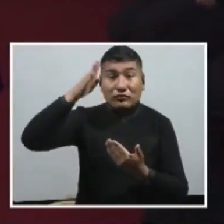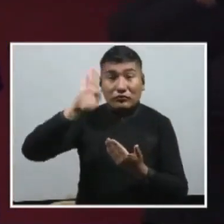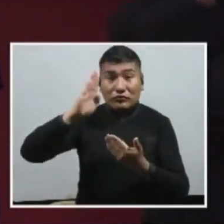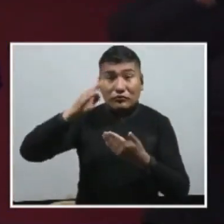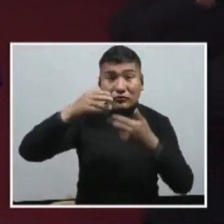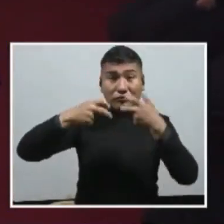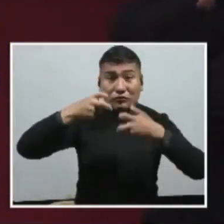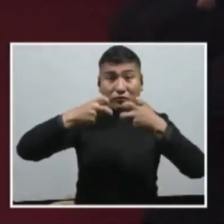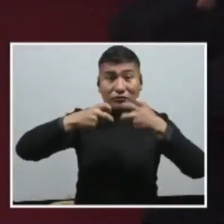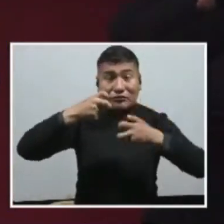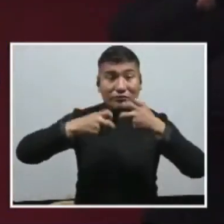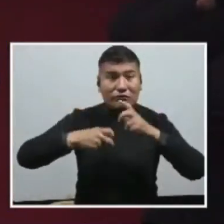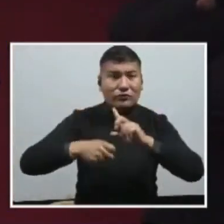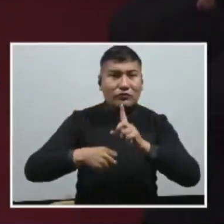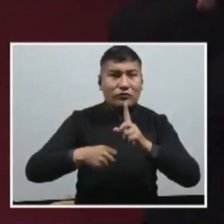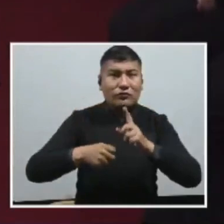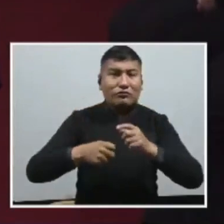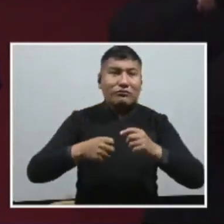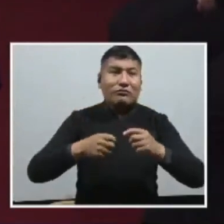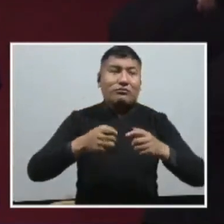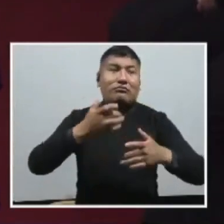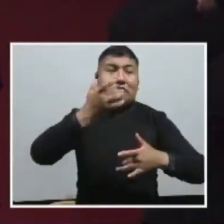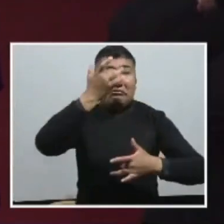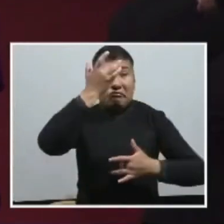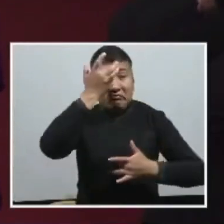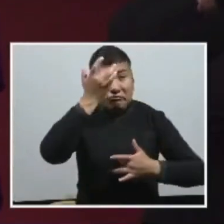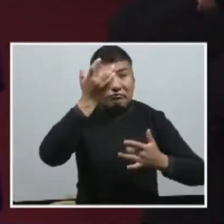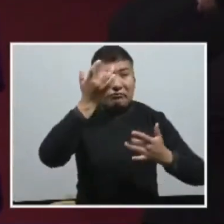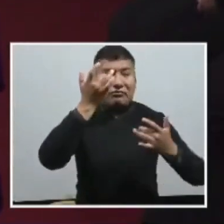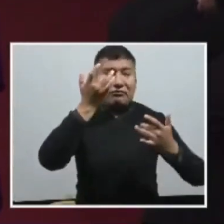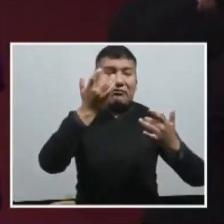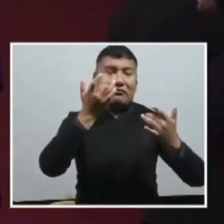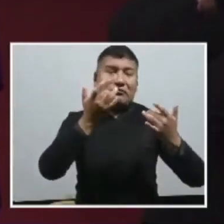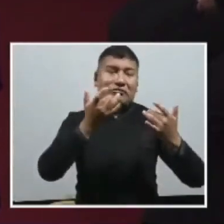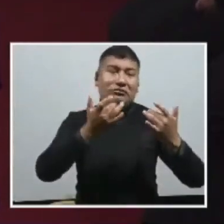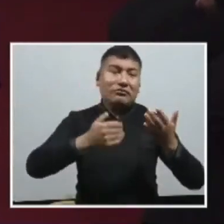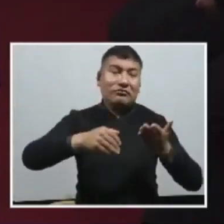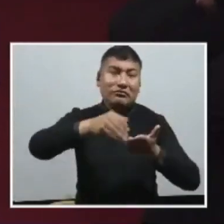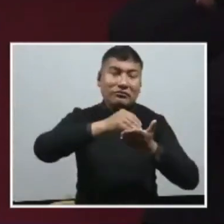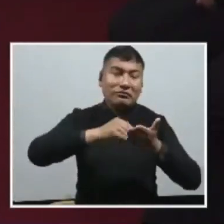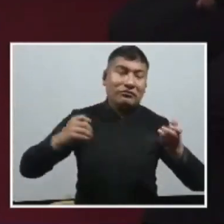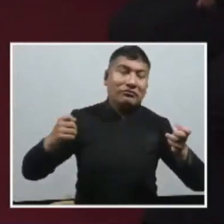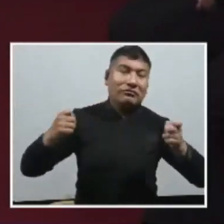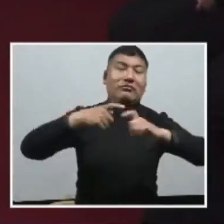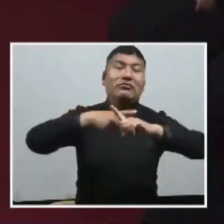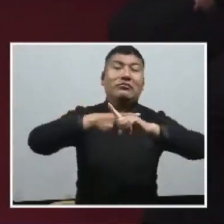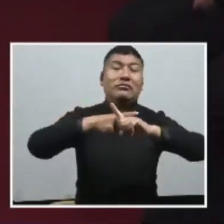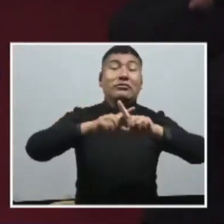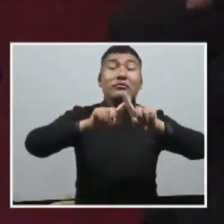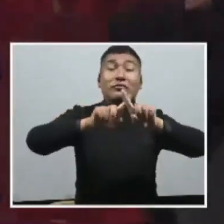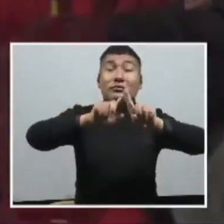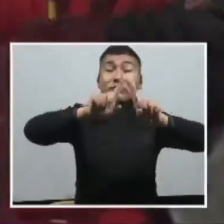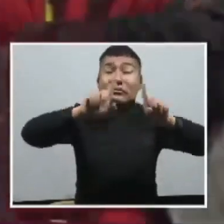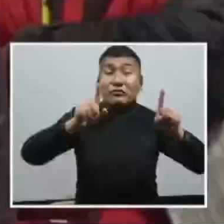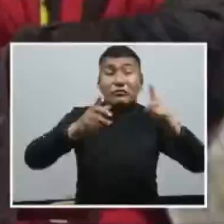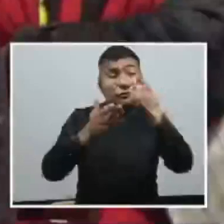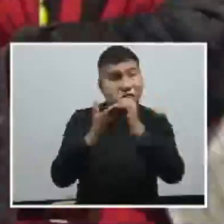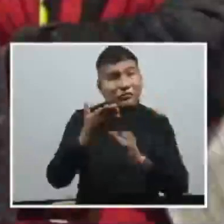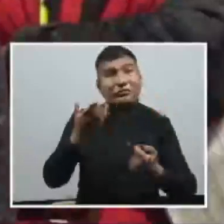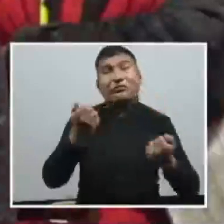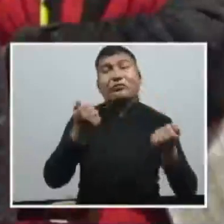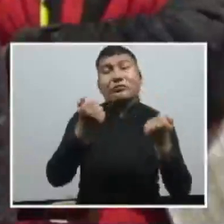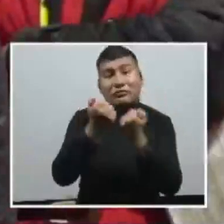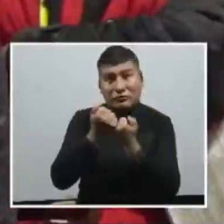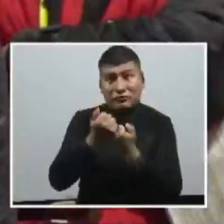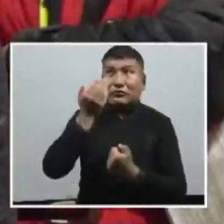problemas, hermanos, en medio de la enfermedad, en medio de la contrariedad, pero confiemos en el